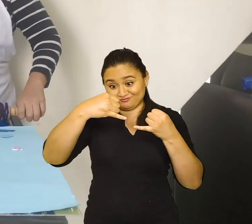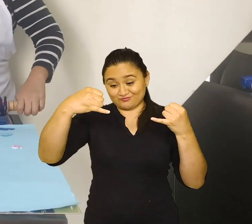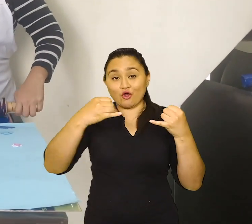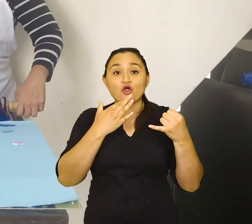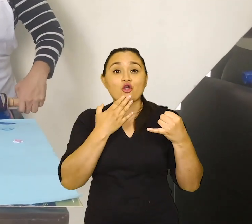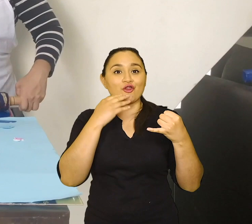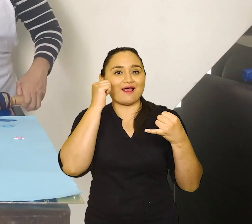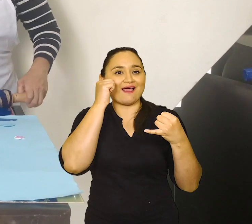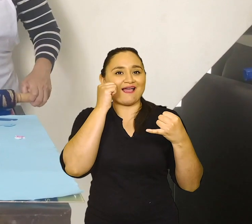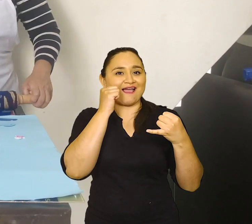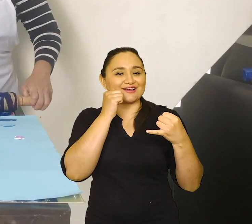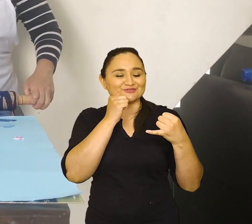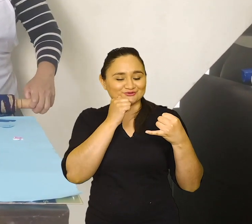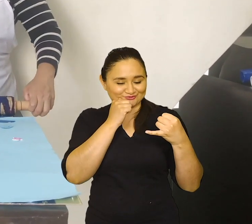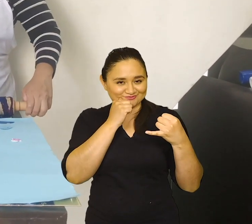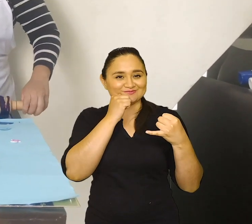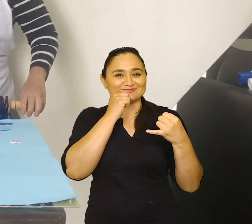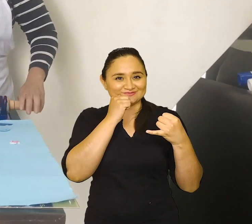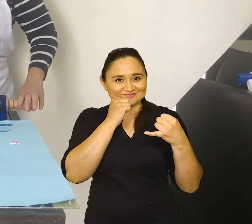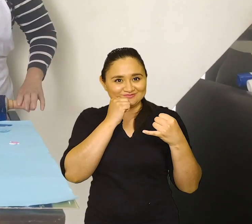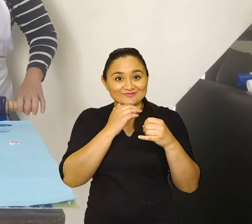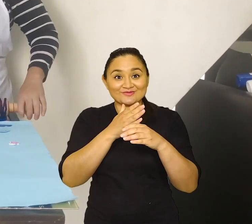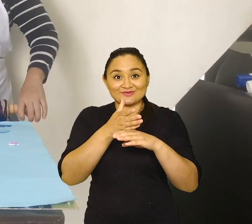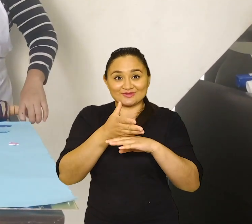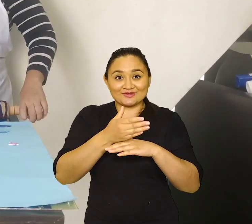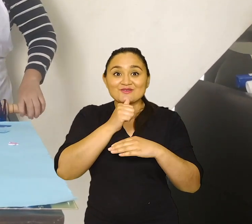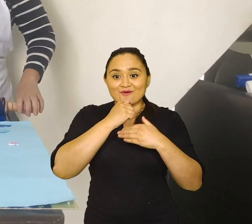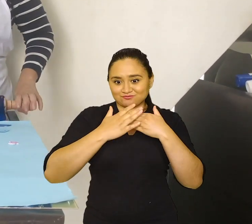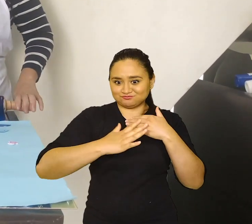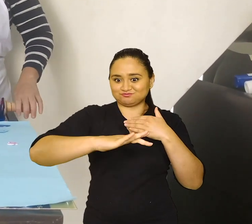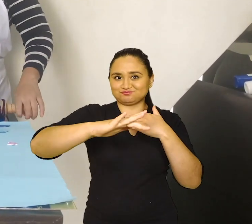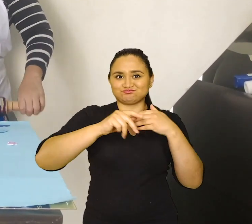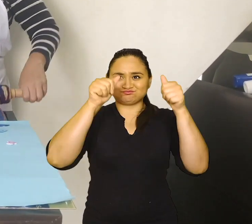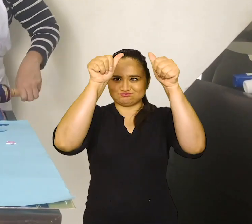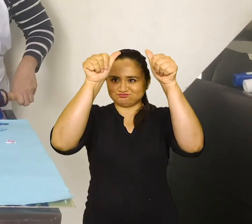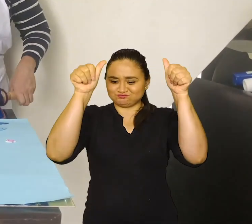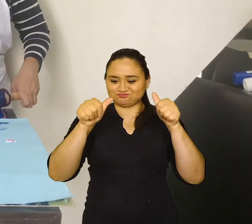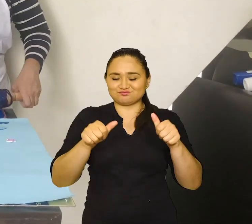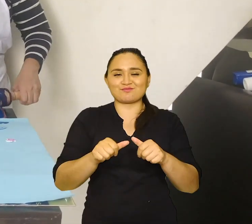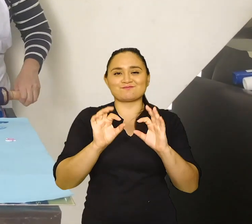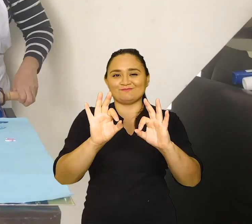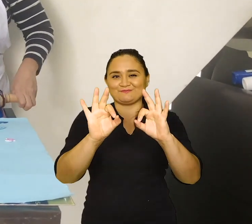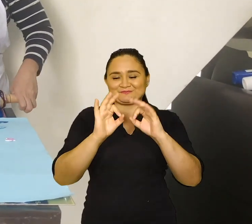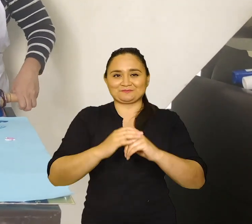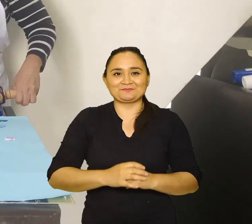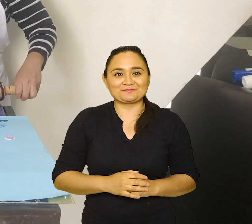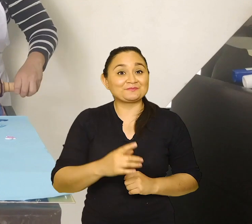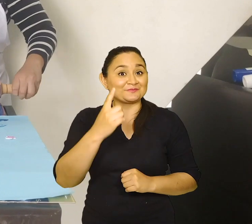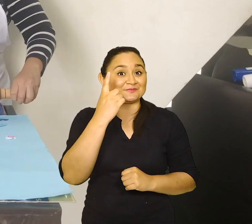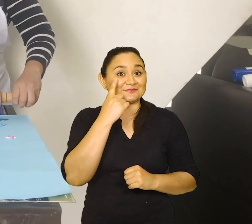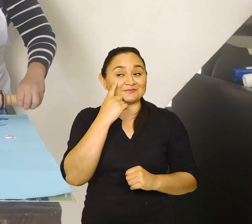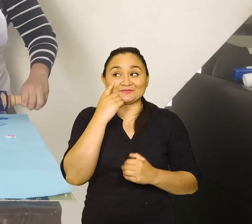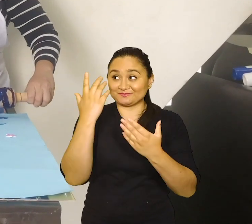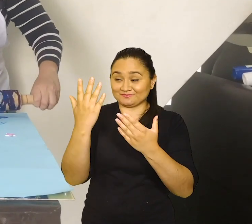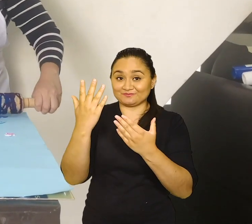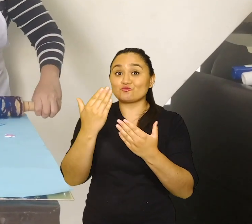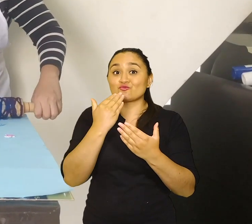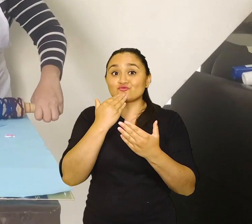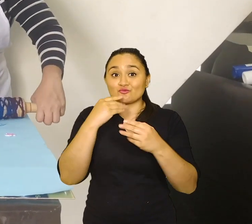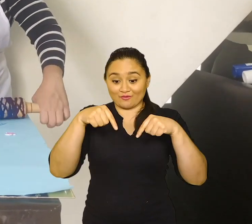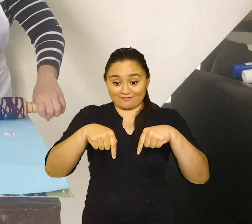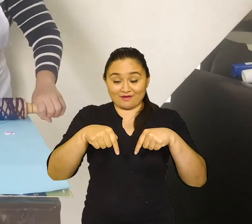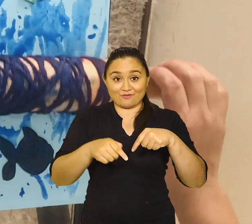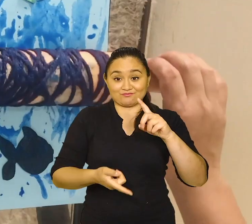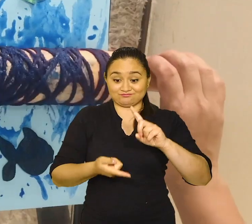así poder pintar nuestro cuadro. Ahora sí, vamos de abajo